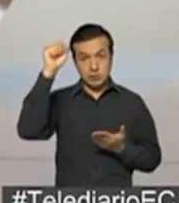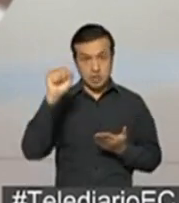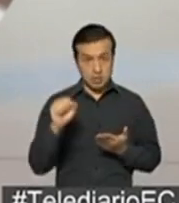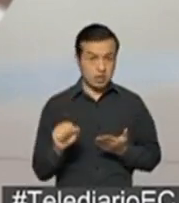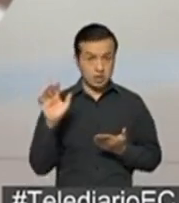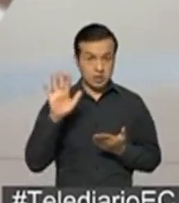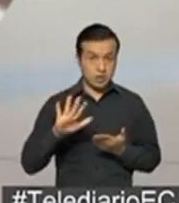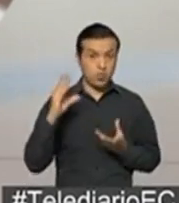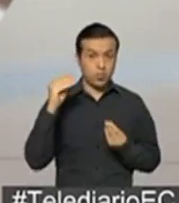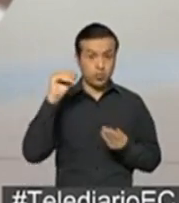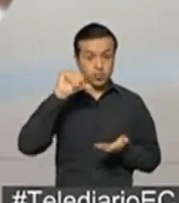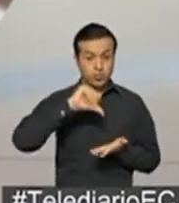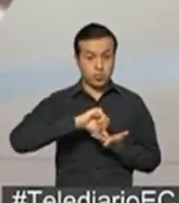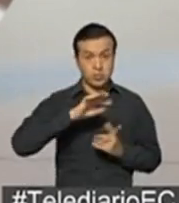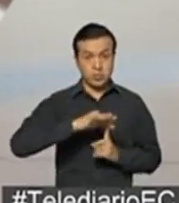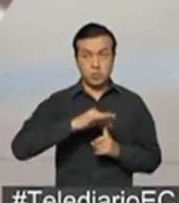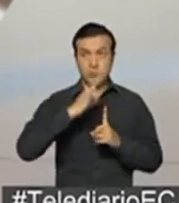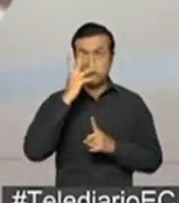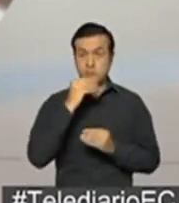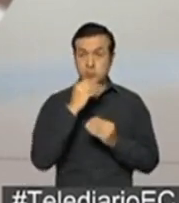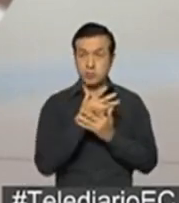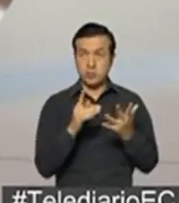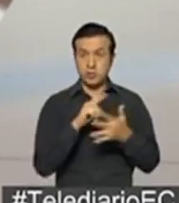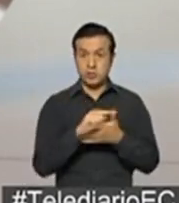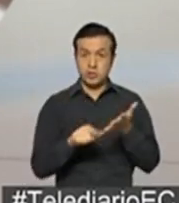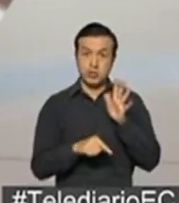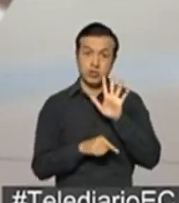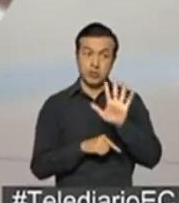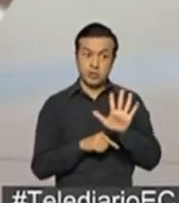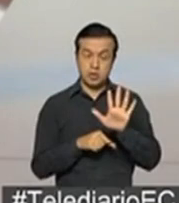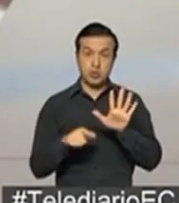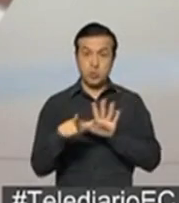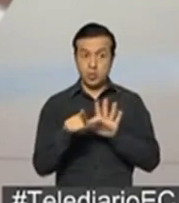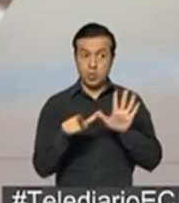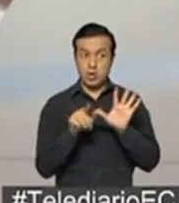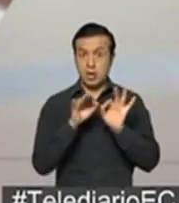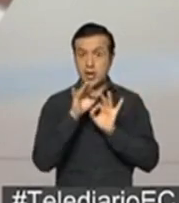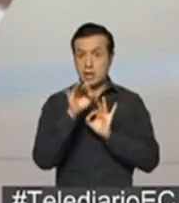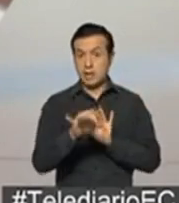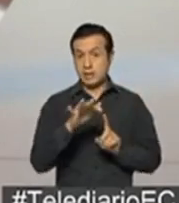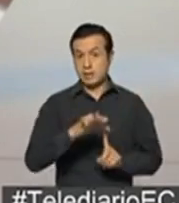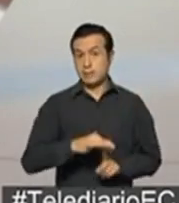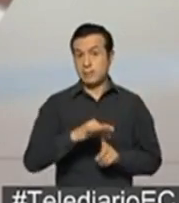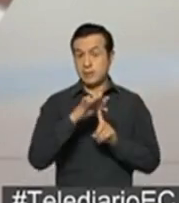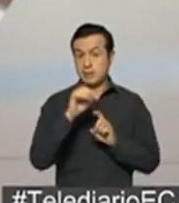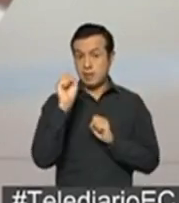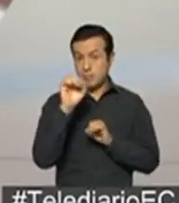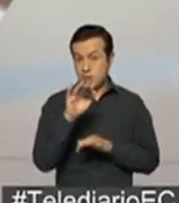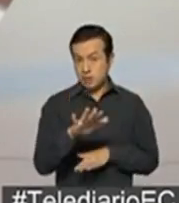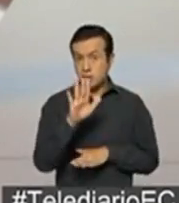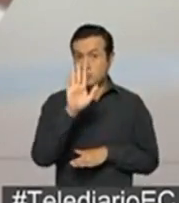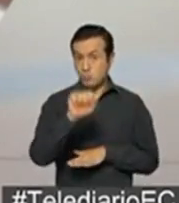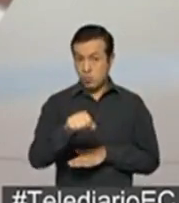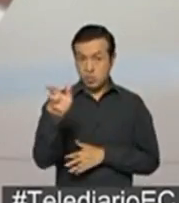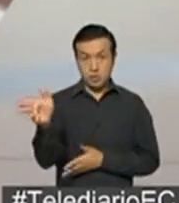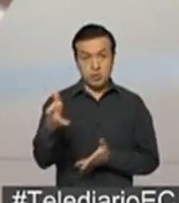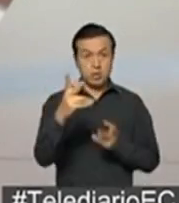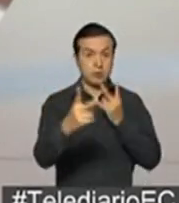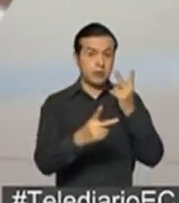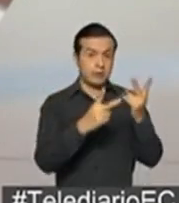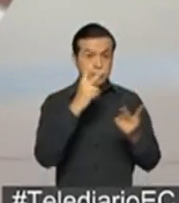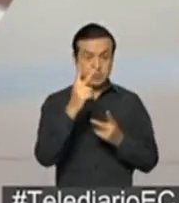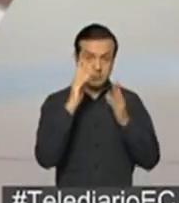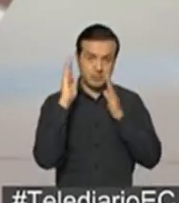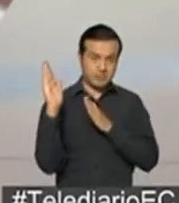tenemos tantas ciudades patrimoniales, ahora 5 pueblos mágicos, entonces queremos que también esos pueblos sean visitados y que les